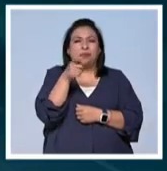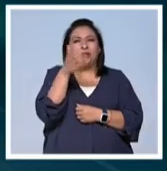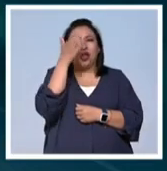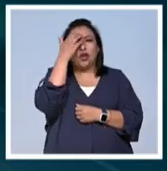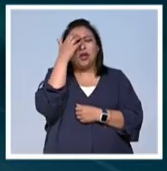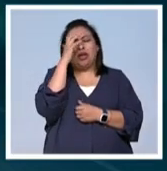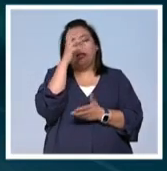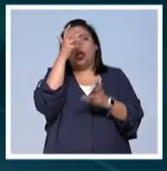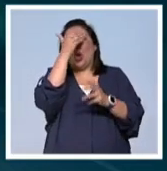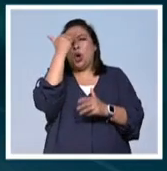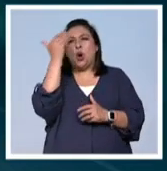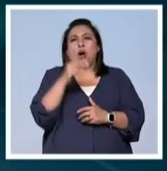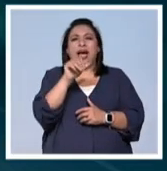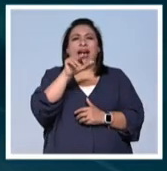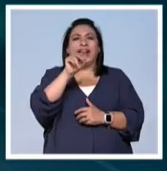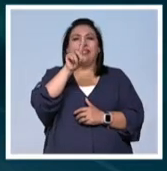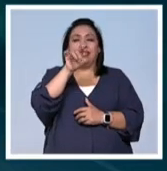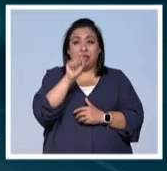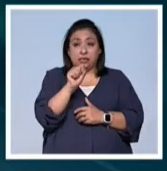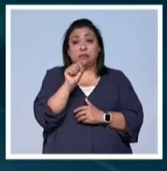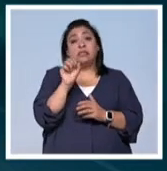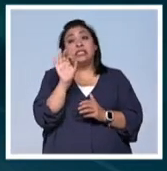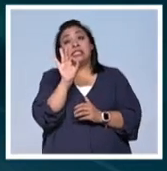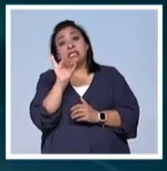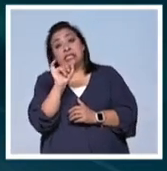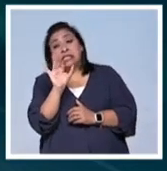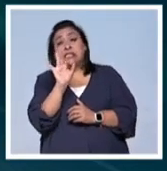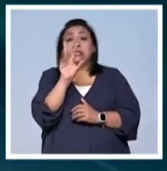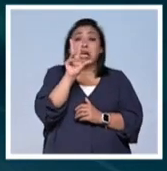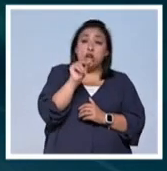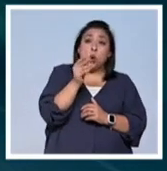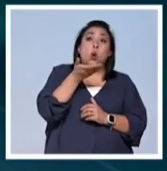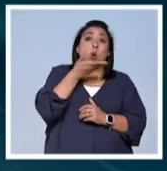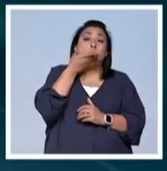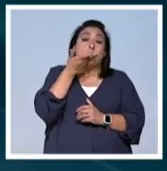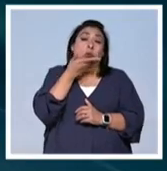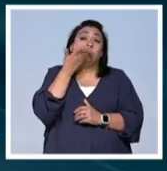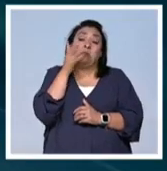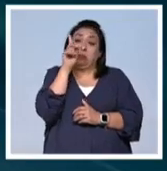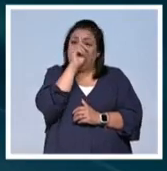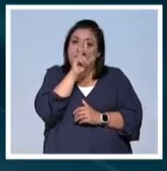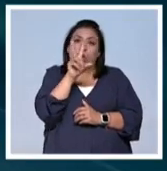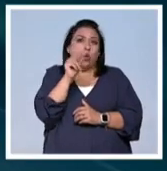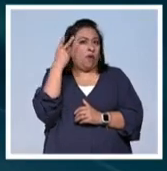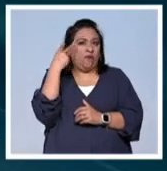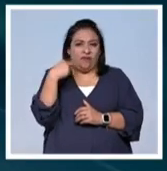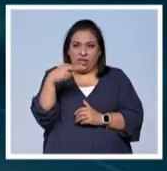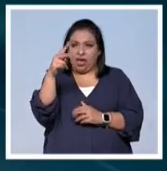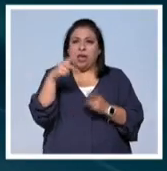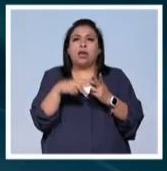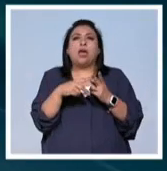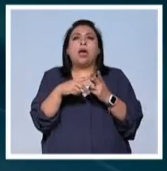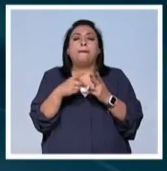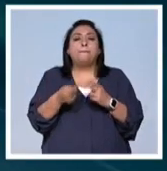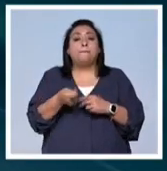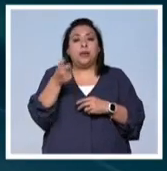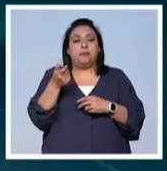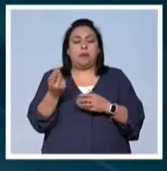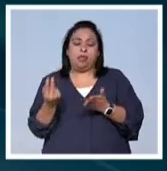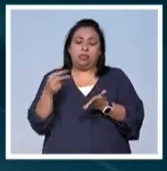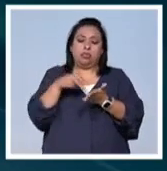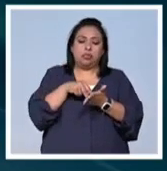como la tragedia de los Andes por si sí o por si no la tradición recomienda no realizar un viaje levantarse apoyando primero